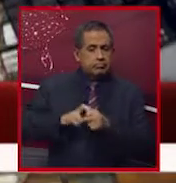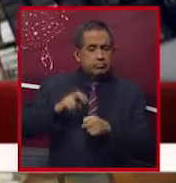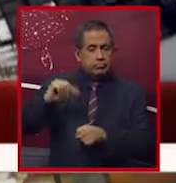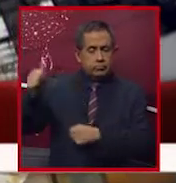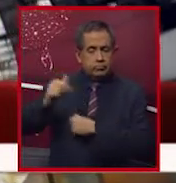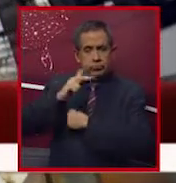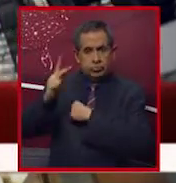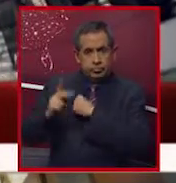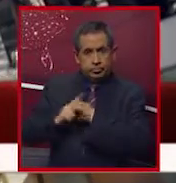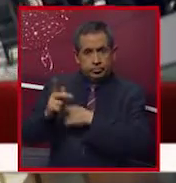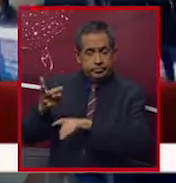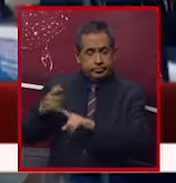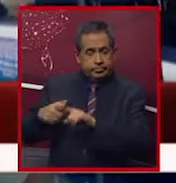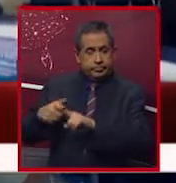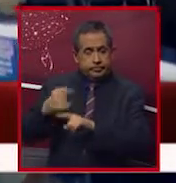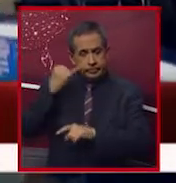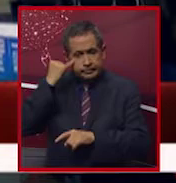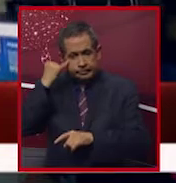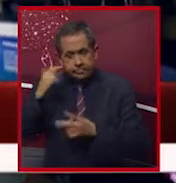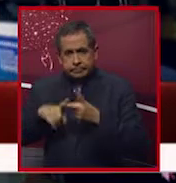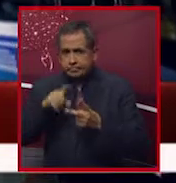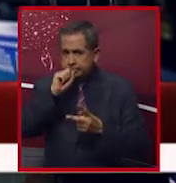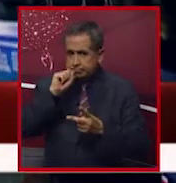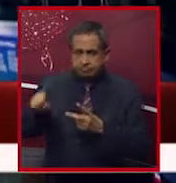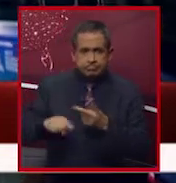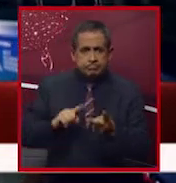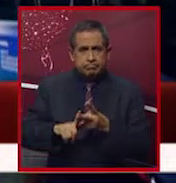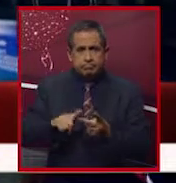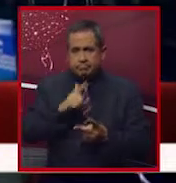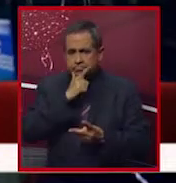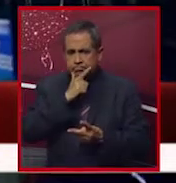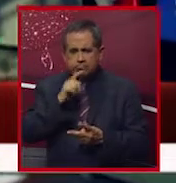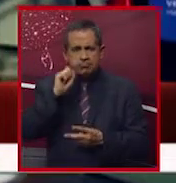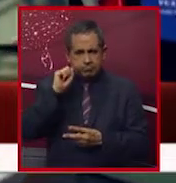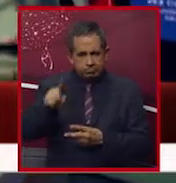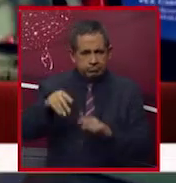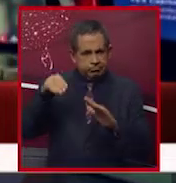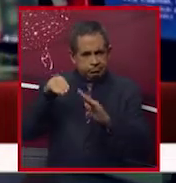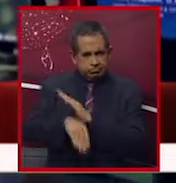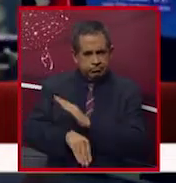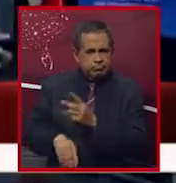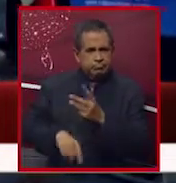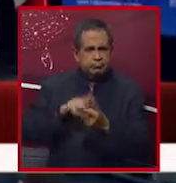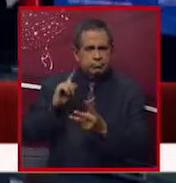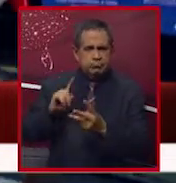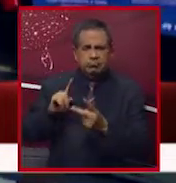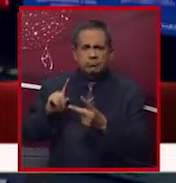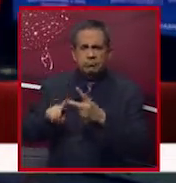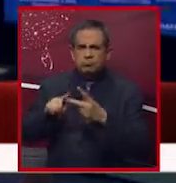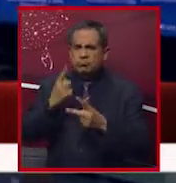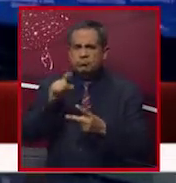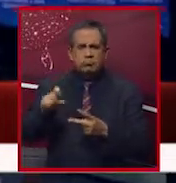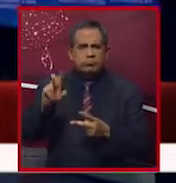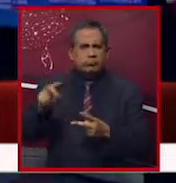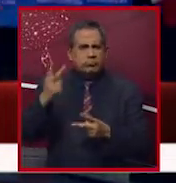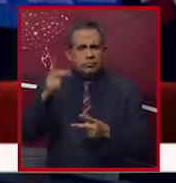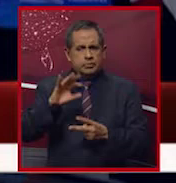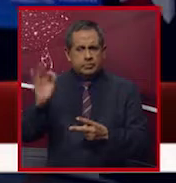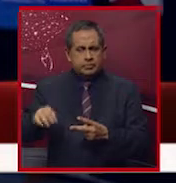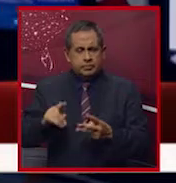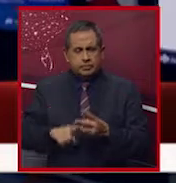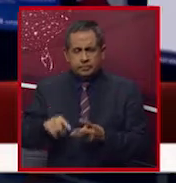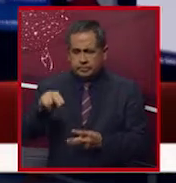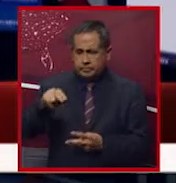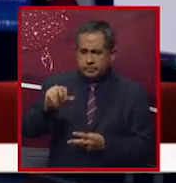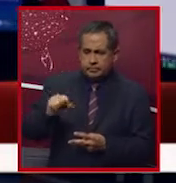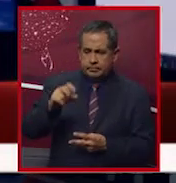perdió 1.41%. Standard & Poor's, también una caída de 500, descendió 1.32%, y el